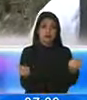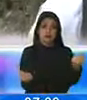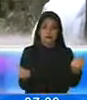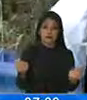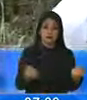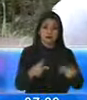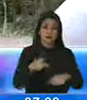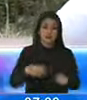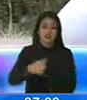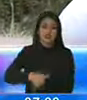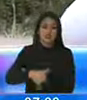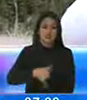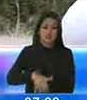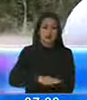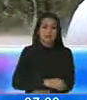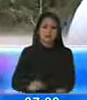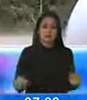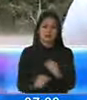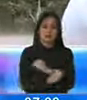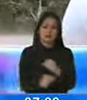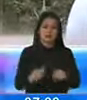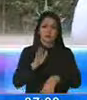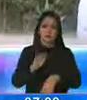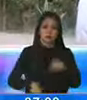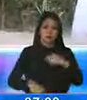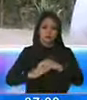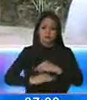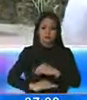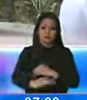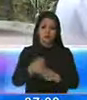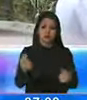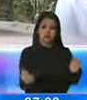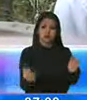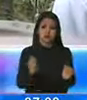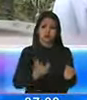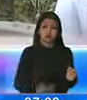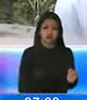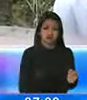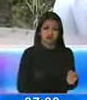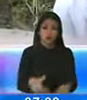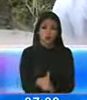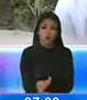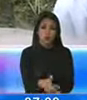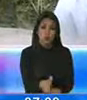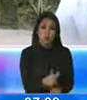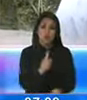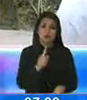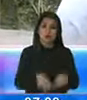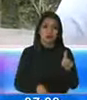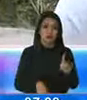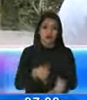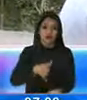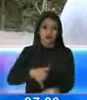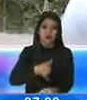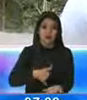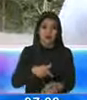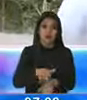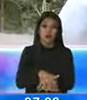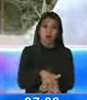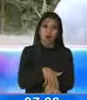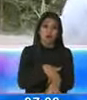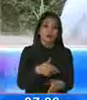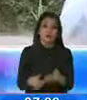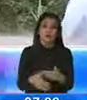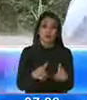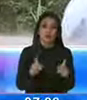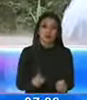con aceite es imposible. O sea, no logras detener un vehículo con aceite incluso si vas lento. Igual